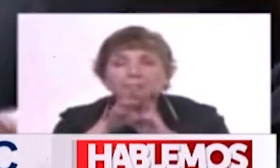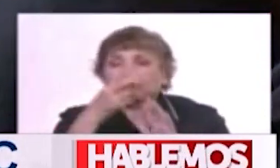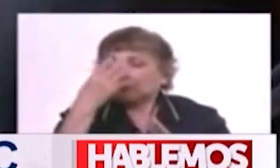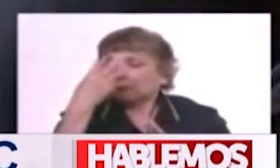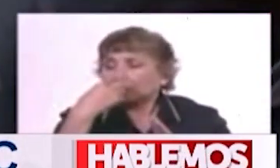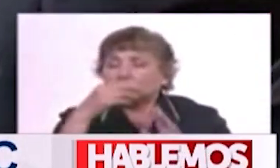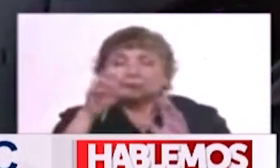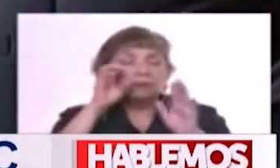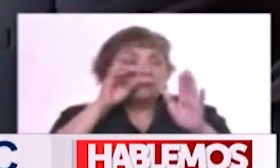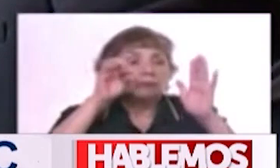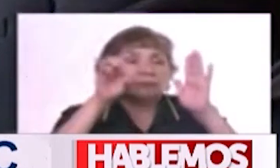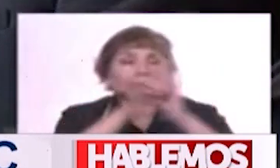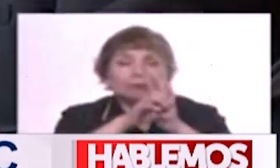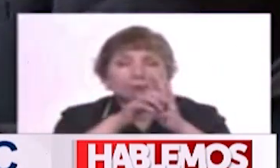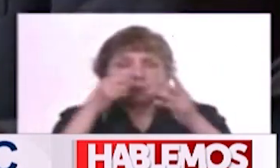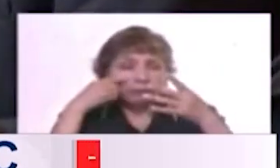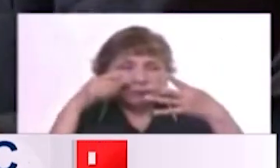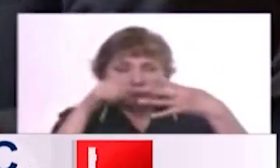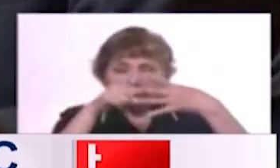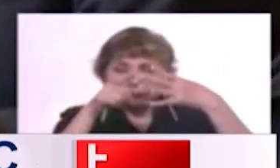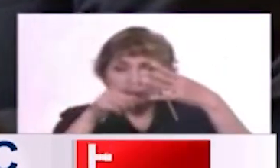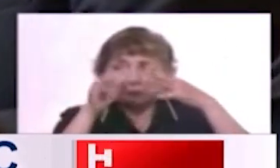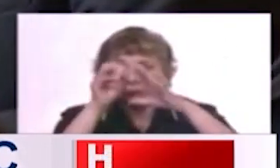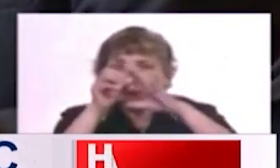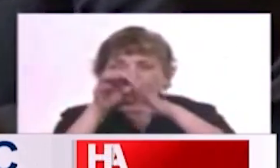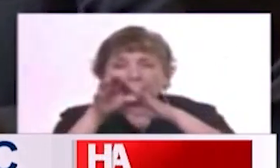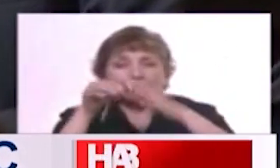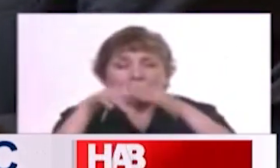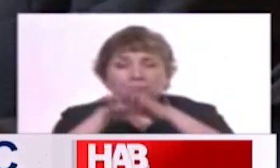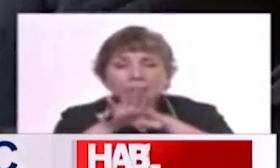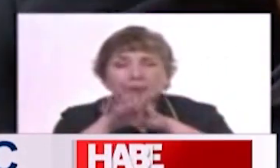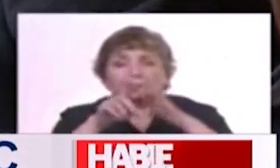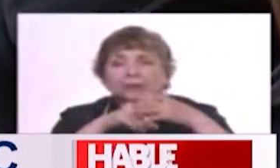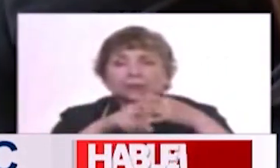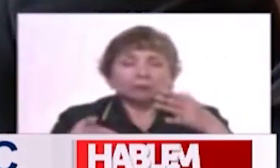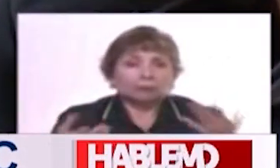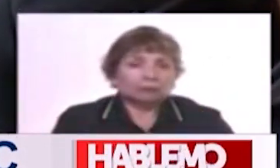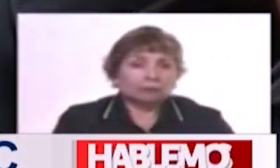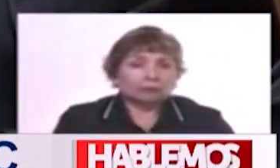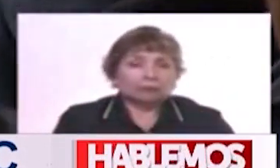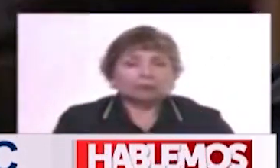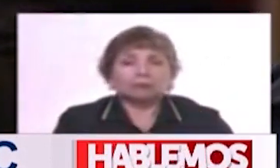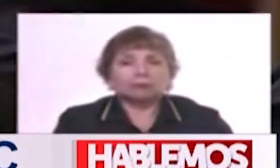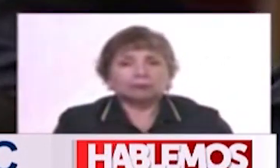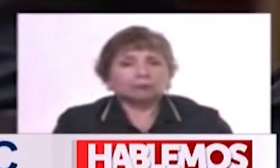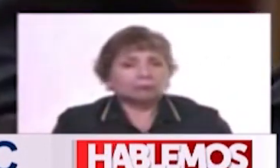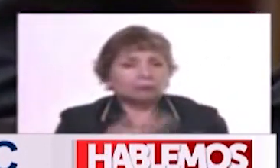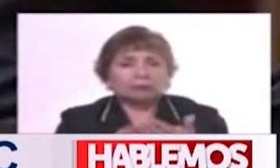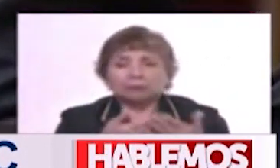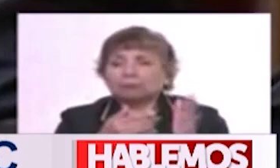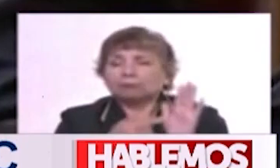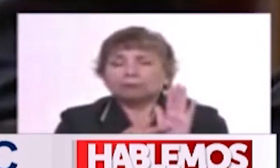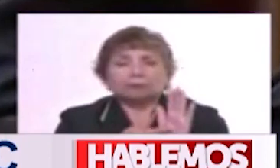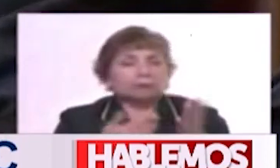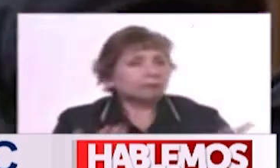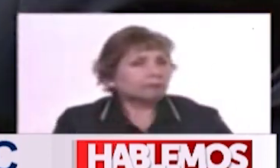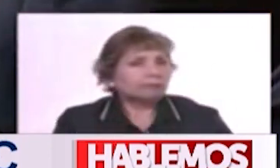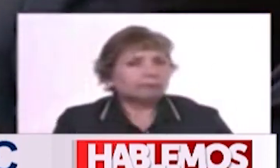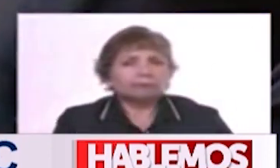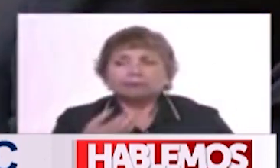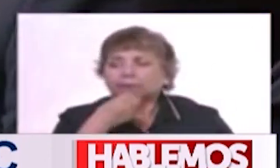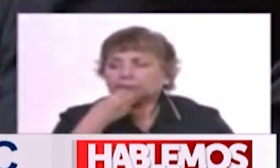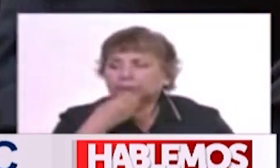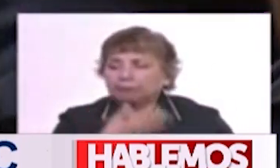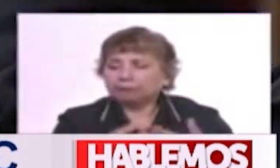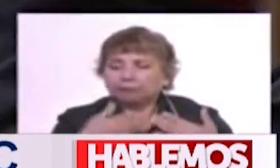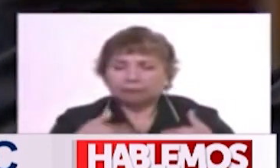las fotos para el reconocimiento de la cámara, ¡exitosa!, en qué momento entré, en qué momento salí. Y eso no está. Y más bien